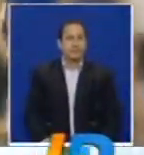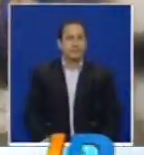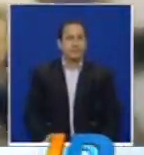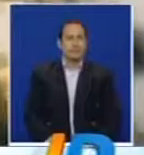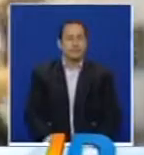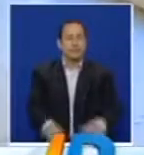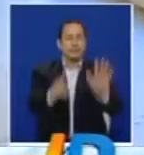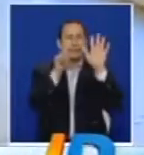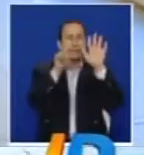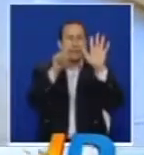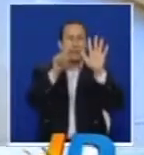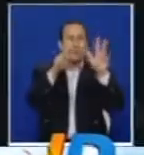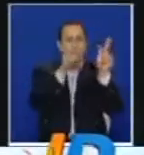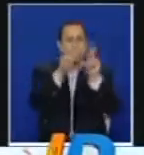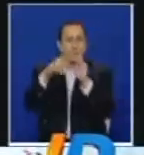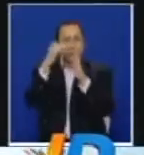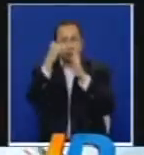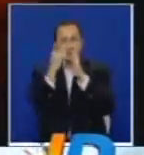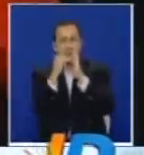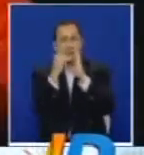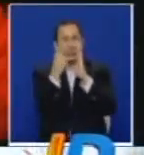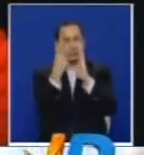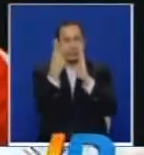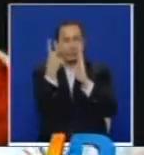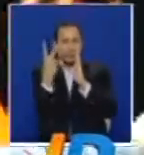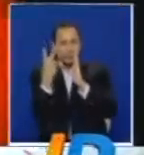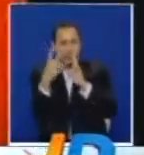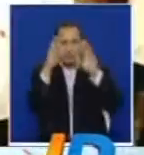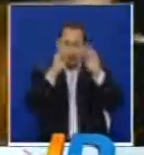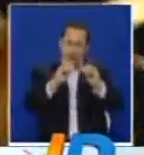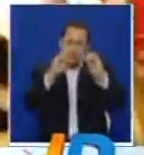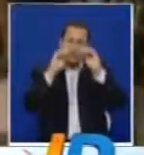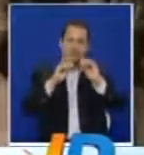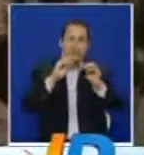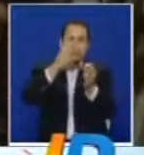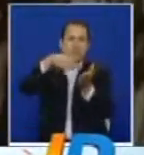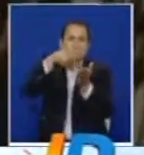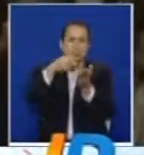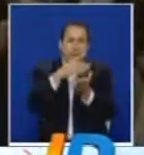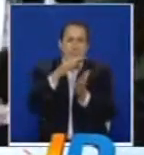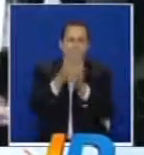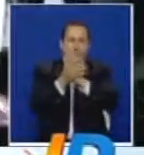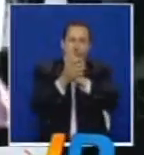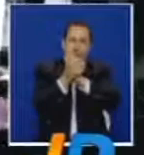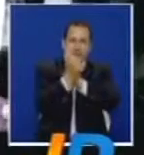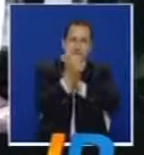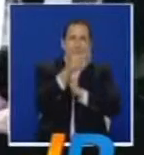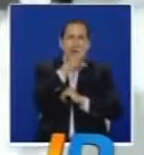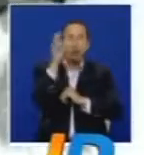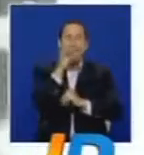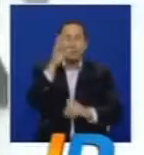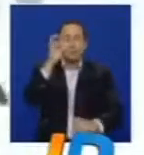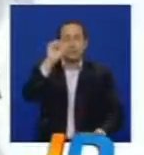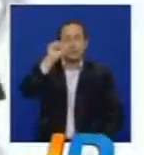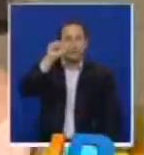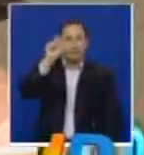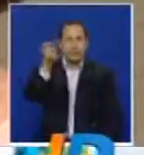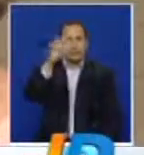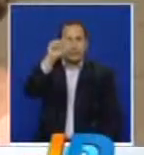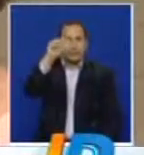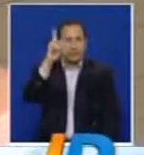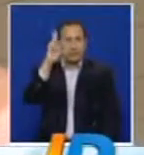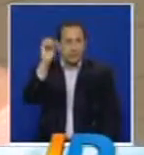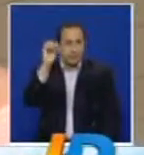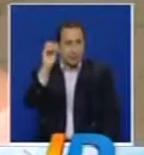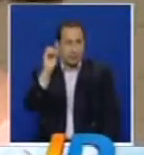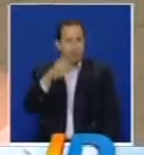Serán 6 artistas de estratos 1 y 2 que recibirán formación en danzas fortaleciendo su talento con el coreógrafo y bailarín Luis Salgado. Las becas pues las